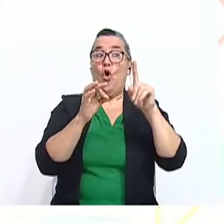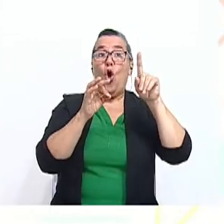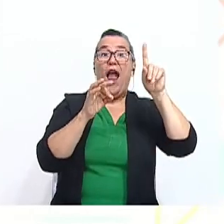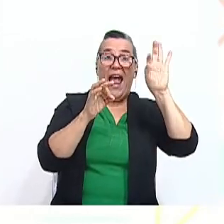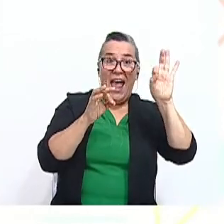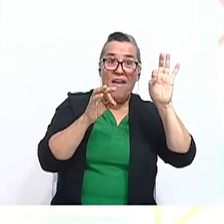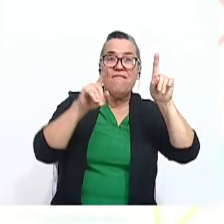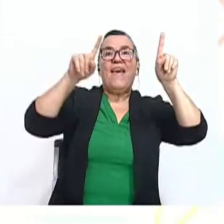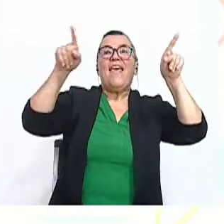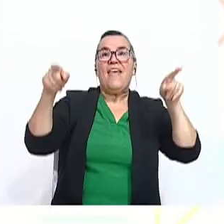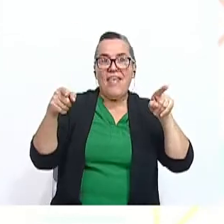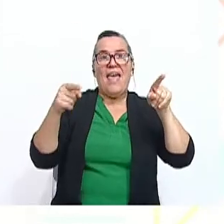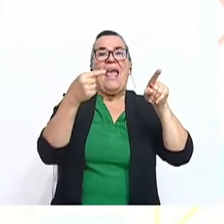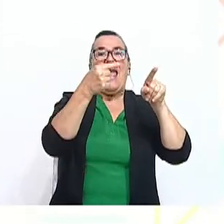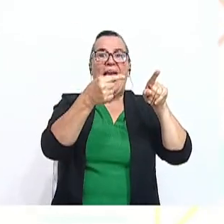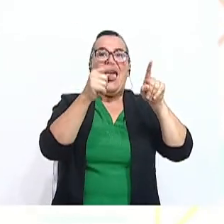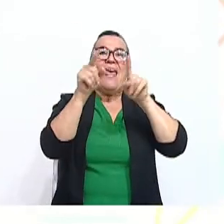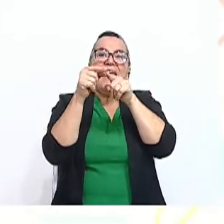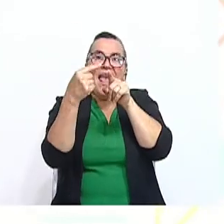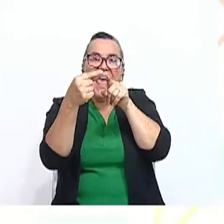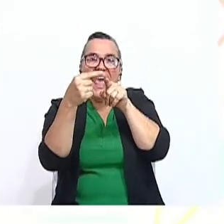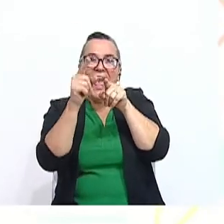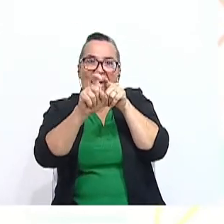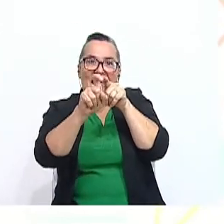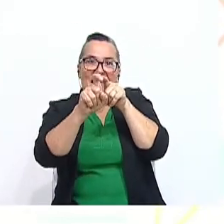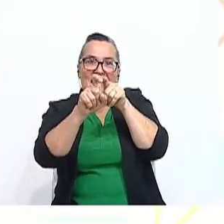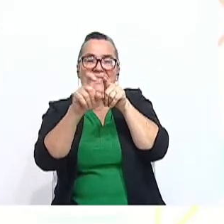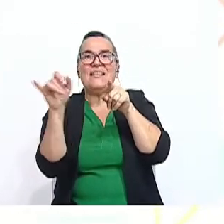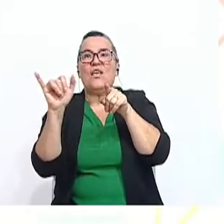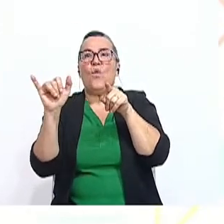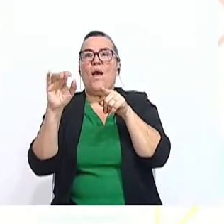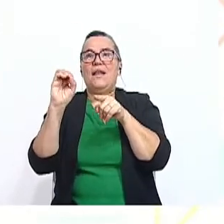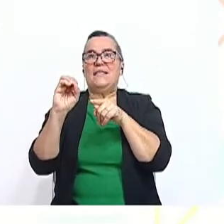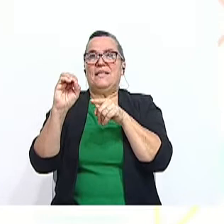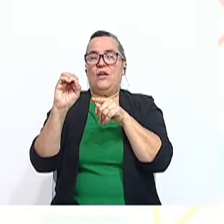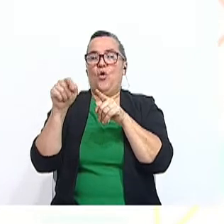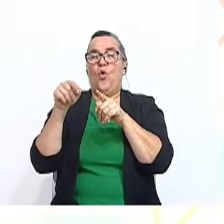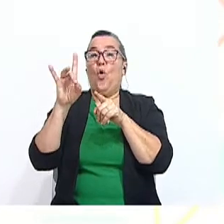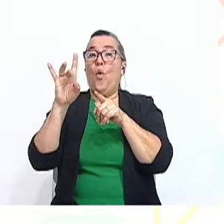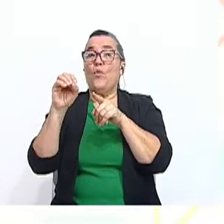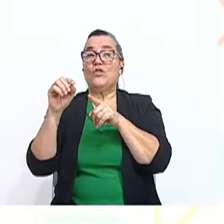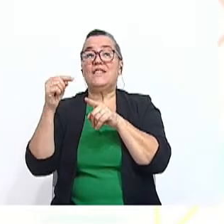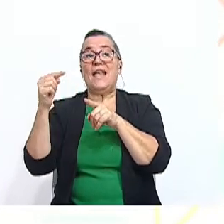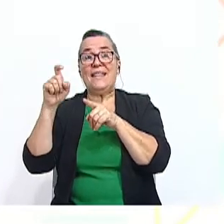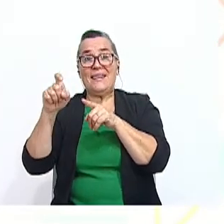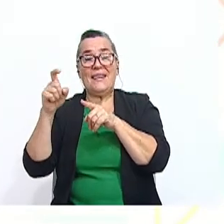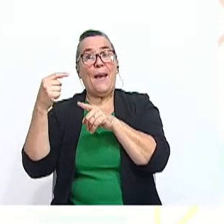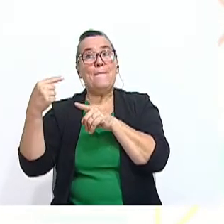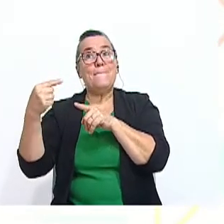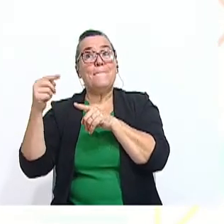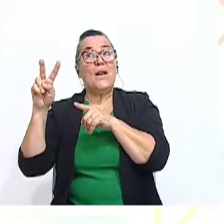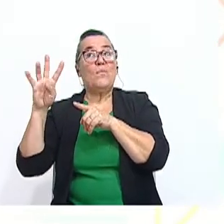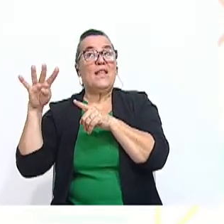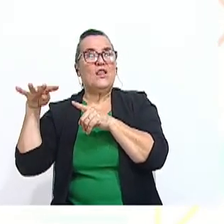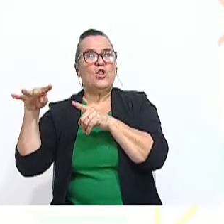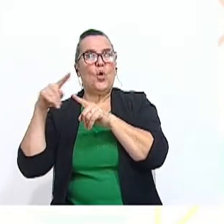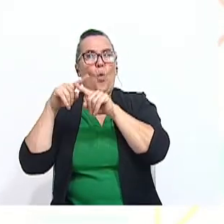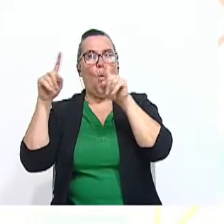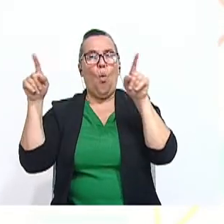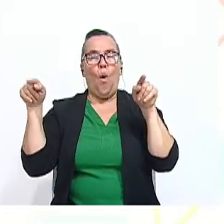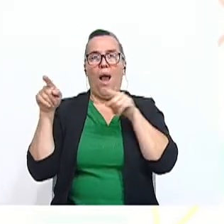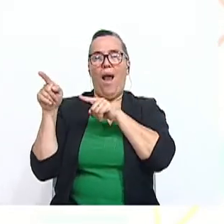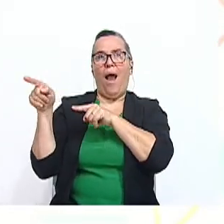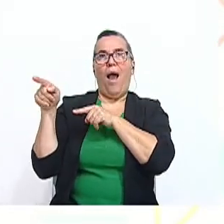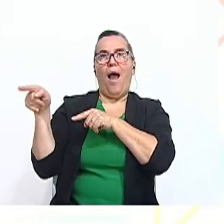de g de x, es igual a 0,80 menos 24.000. Aquí